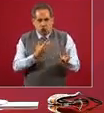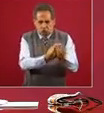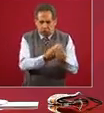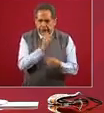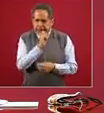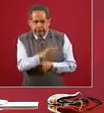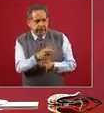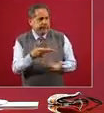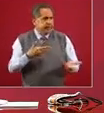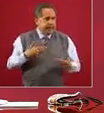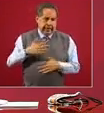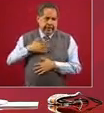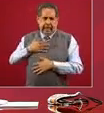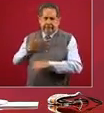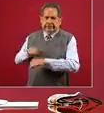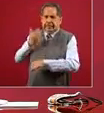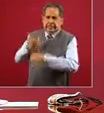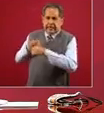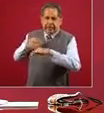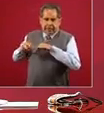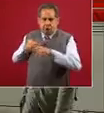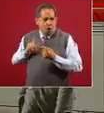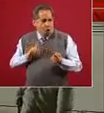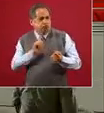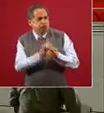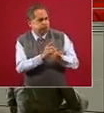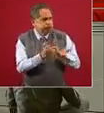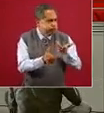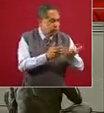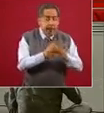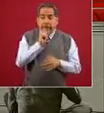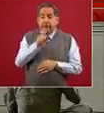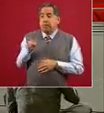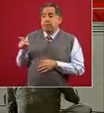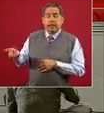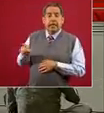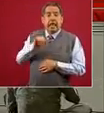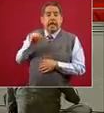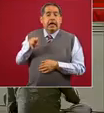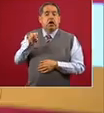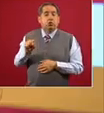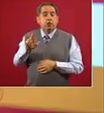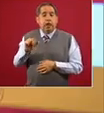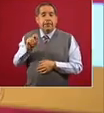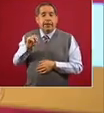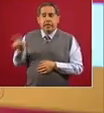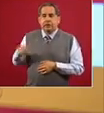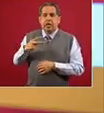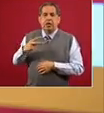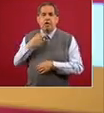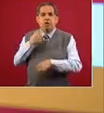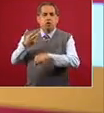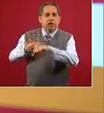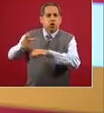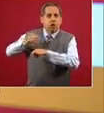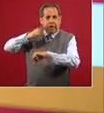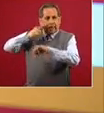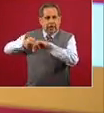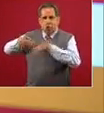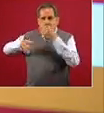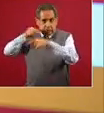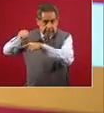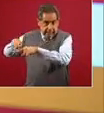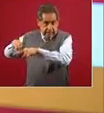la dependencia, como también lo ha hecho el vocero Jesús Ramírez, acercando a